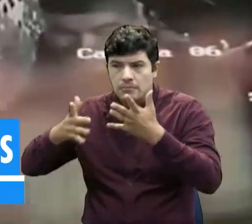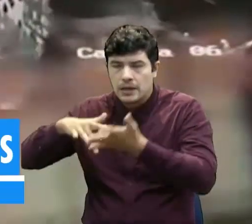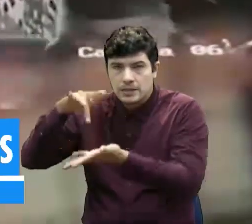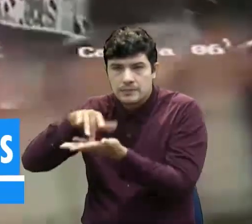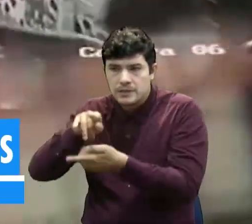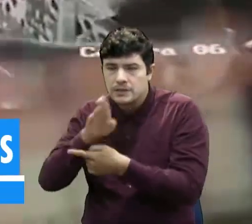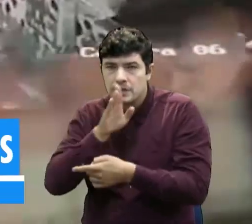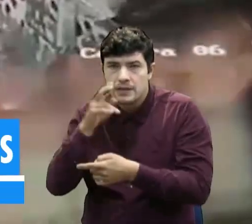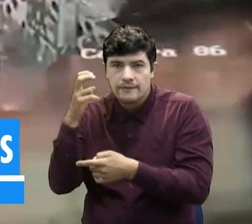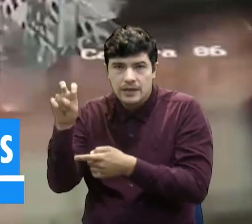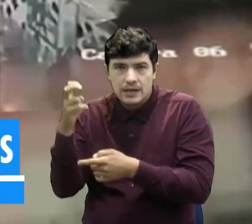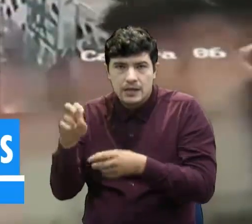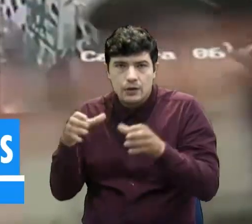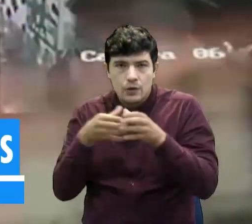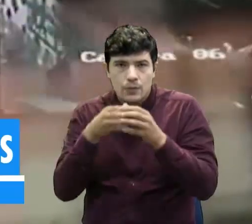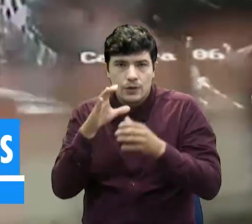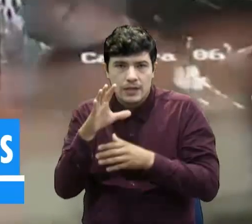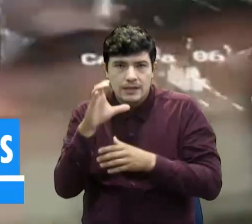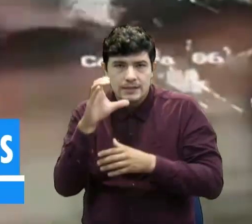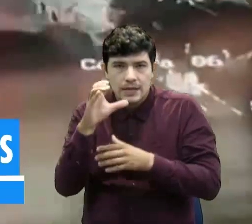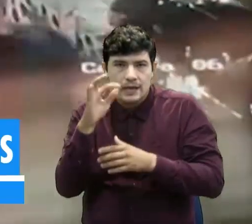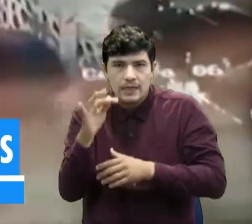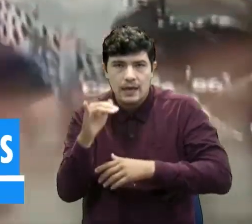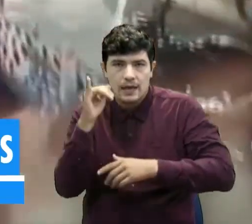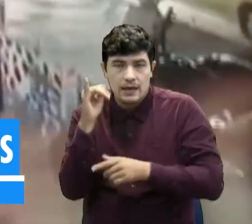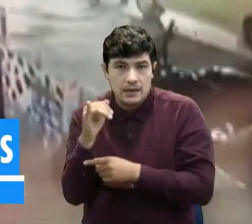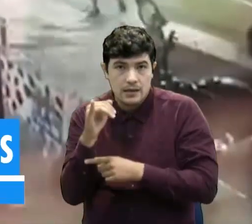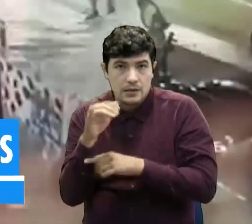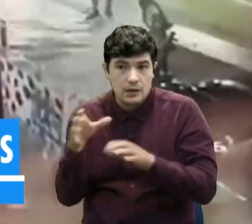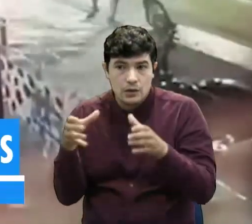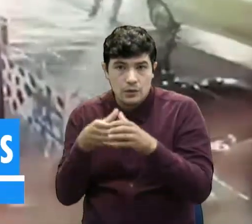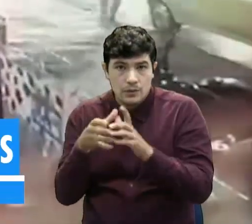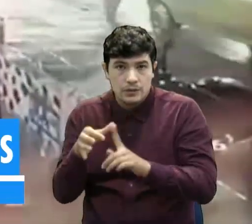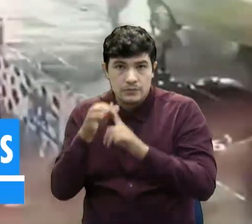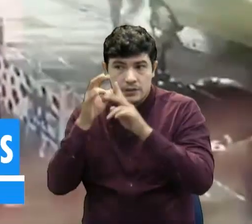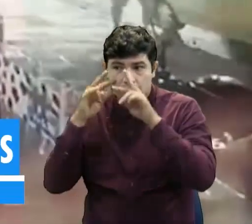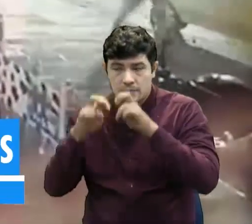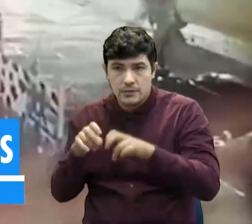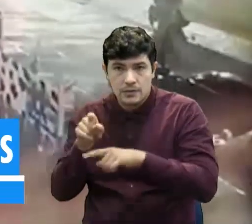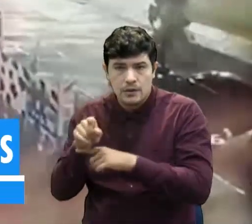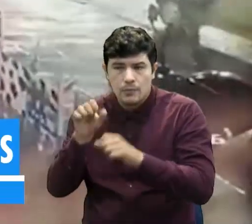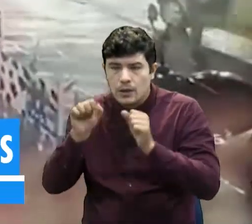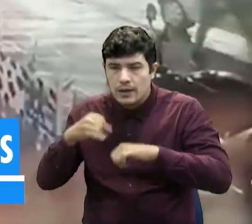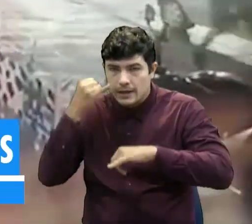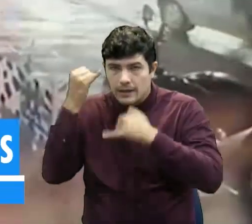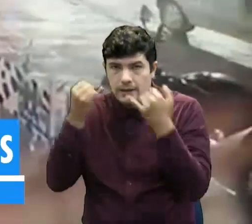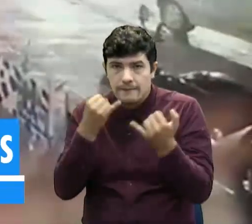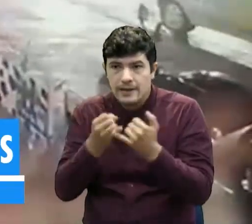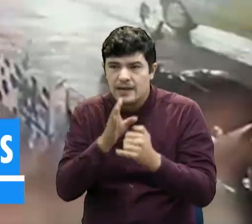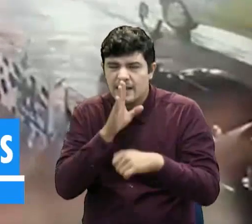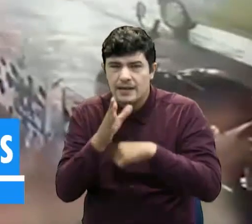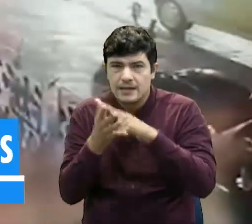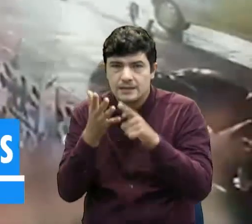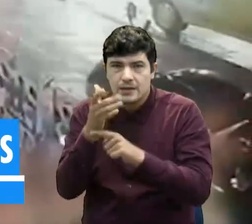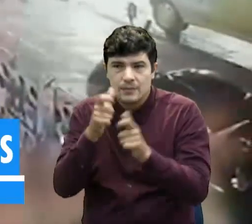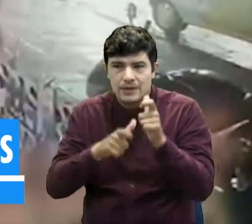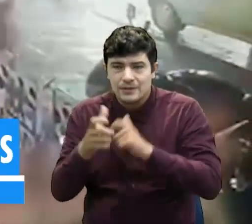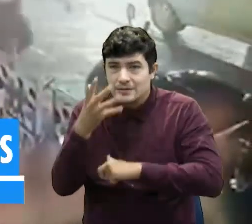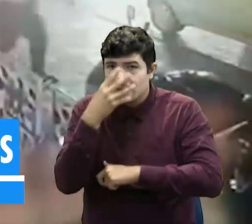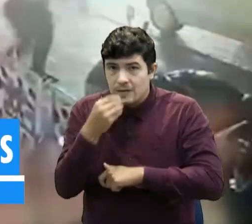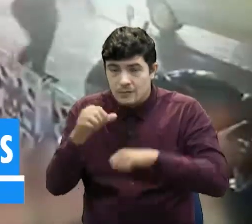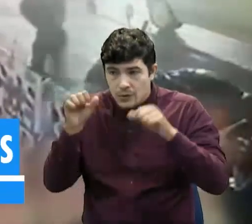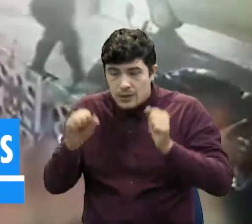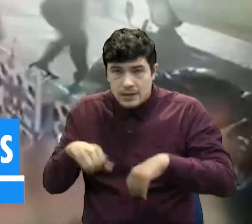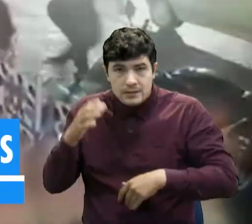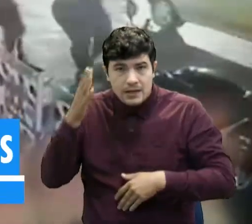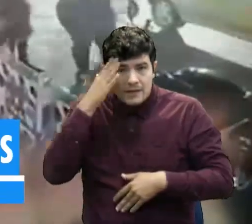el CTI, para lograr la plena identificación e individualización de estos cinco sujetos para